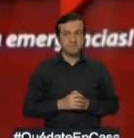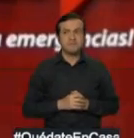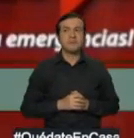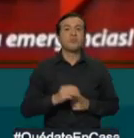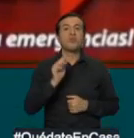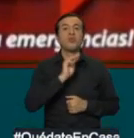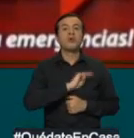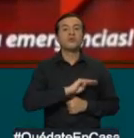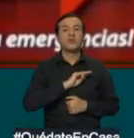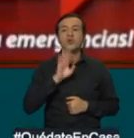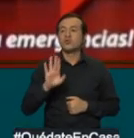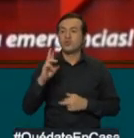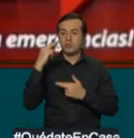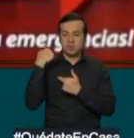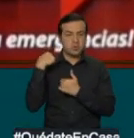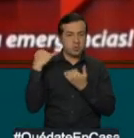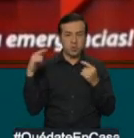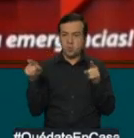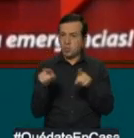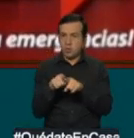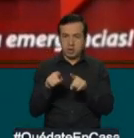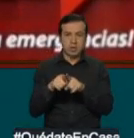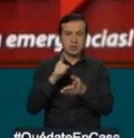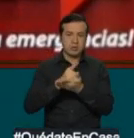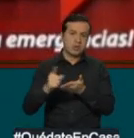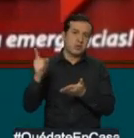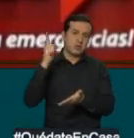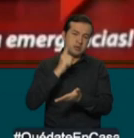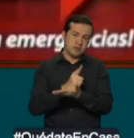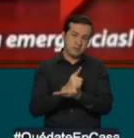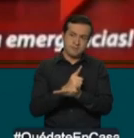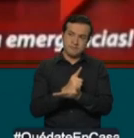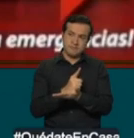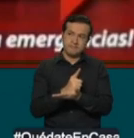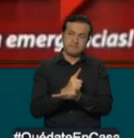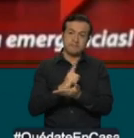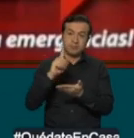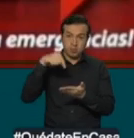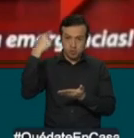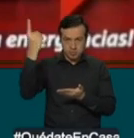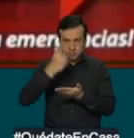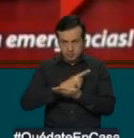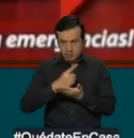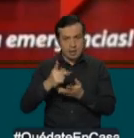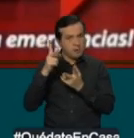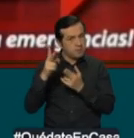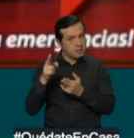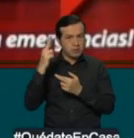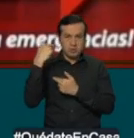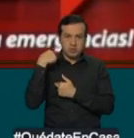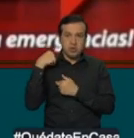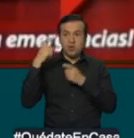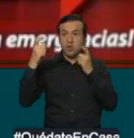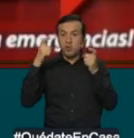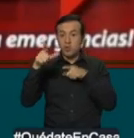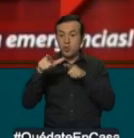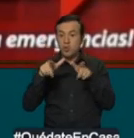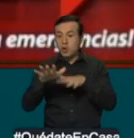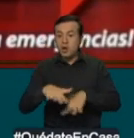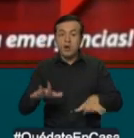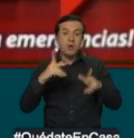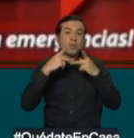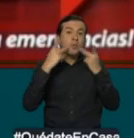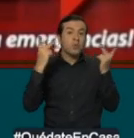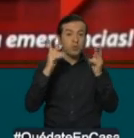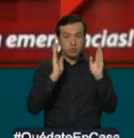gatos son hoy las mismas que fueron la semana pasada y las mismas que serán la próxima semana el control del espacio público la